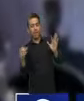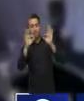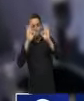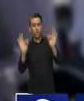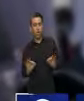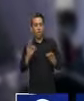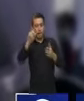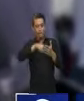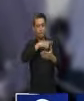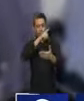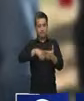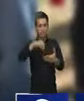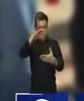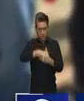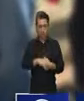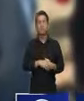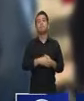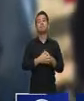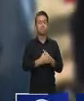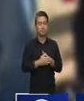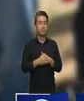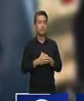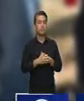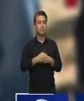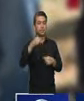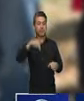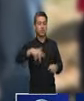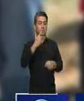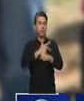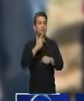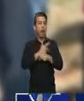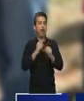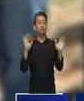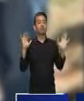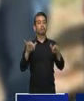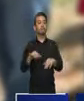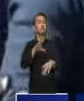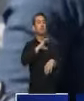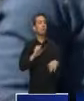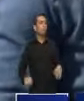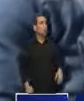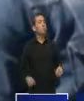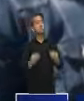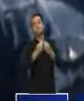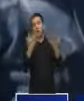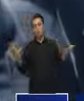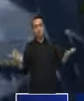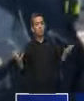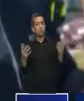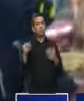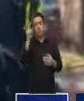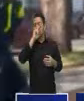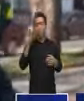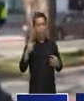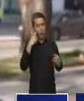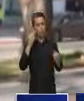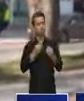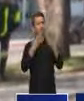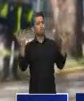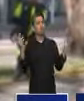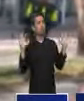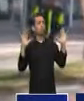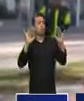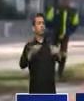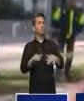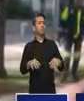de salvadoreños acá es es masiva nunca se había tenido de esta forma Eso quiere decir que la gente está